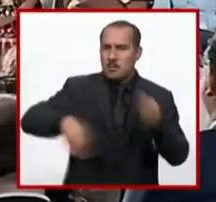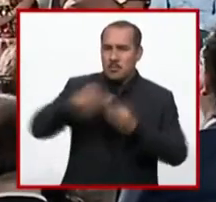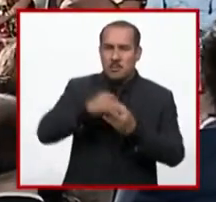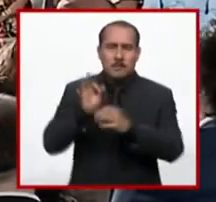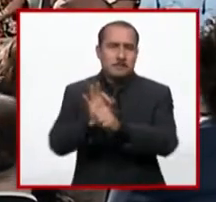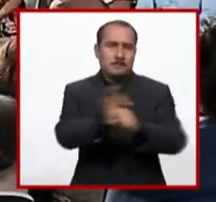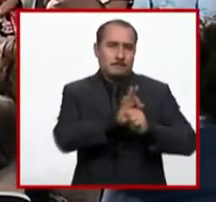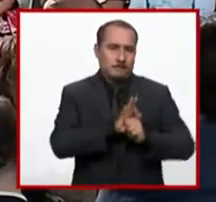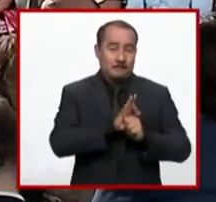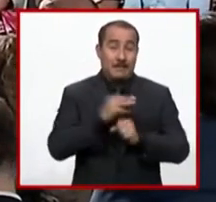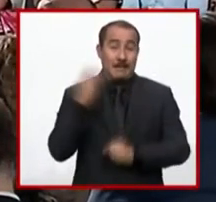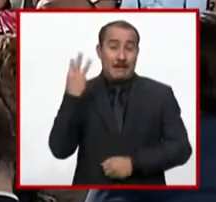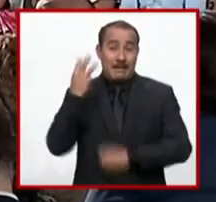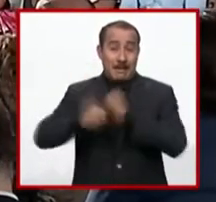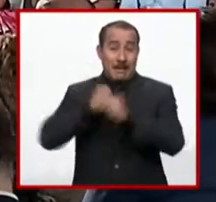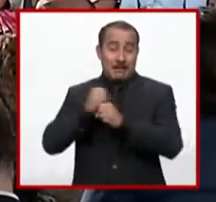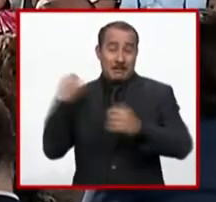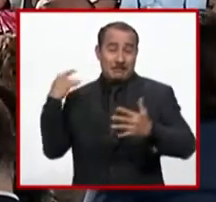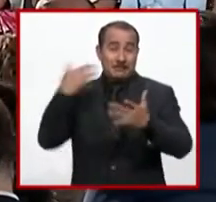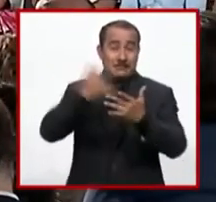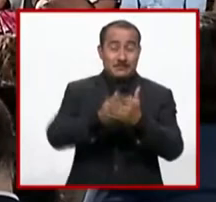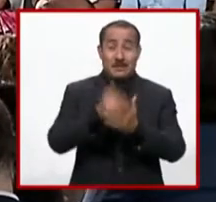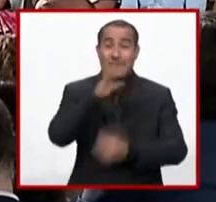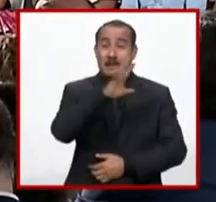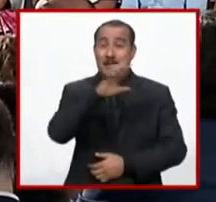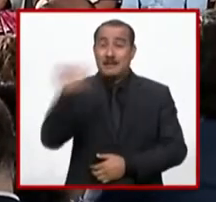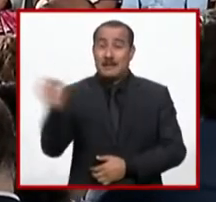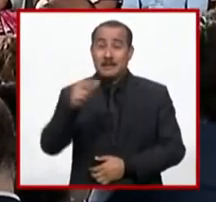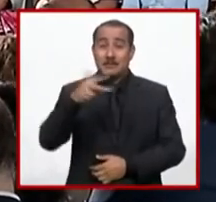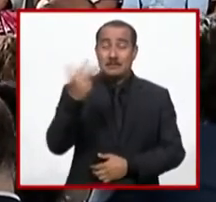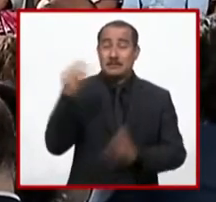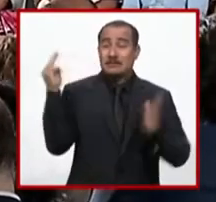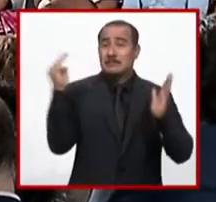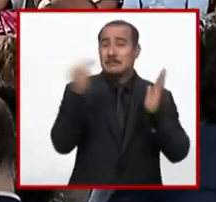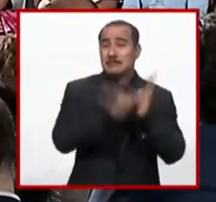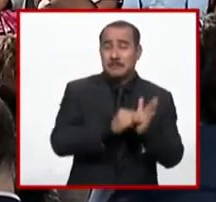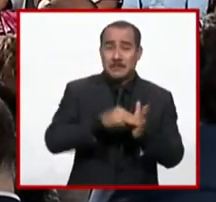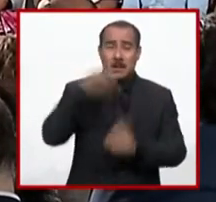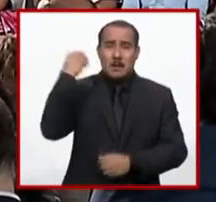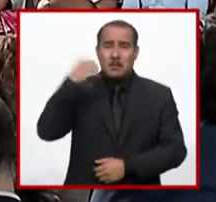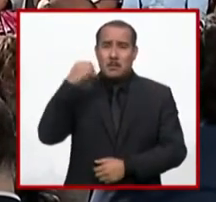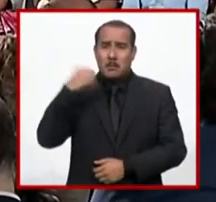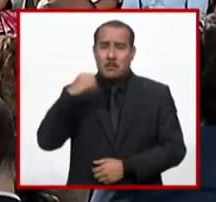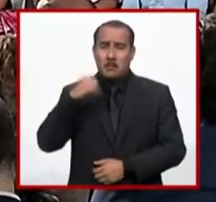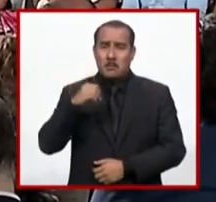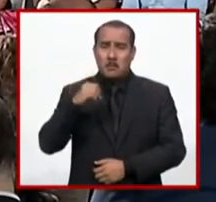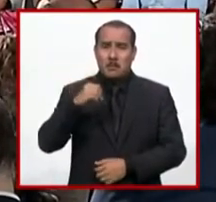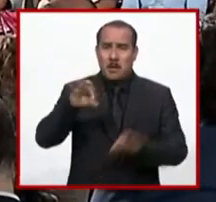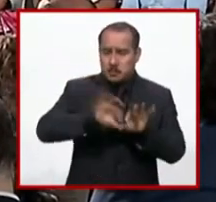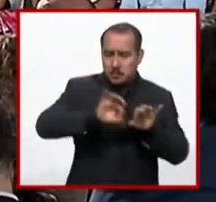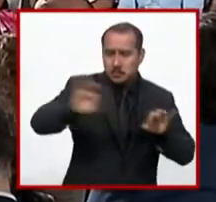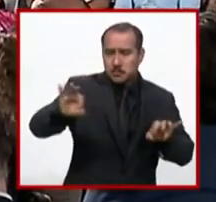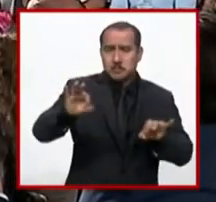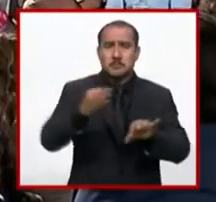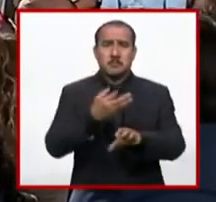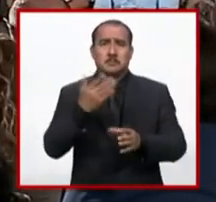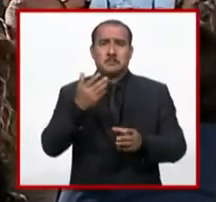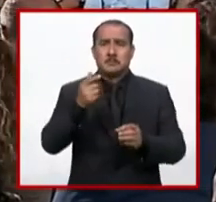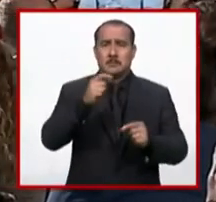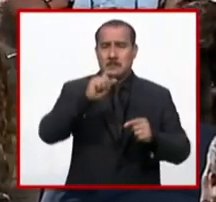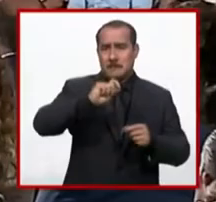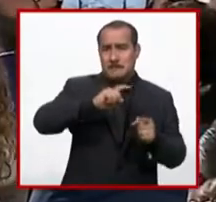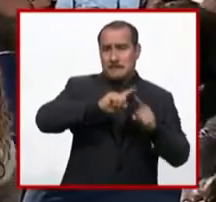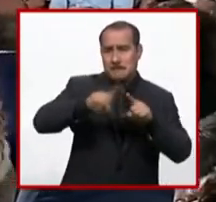podido llevarle a 513 mil oaxaqueños y oaxaqueñas conexión y servicio de